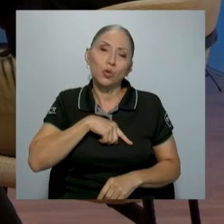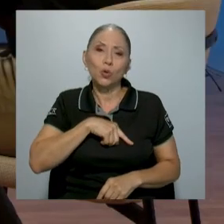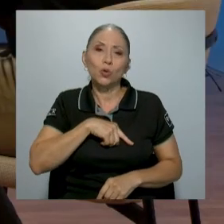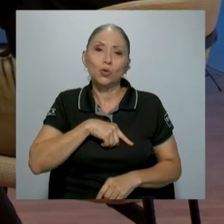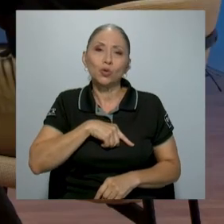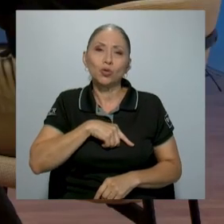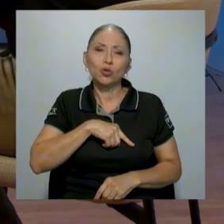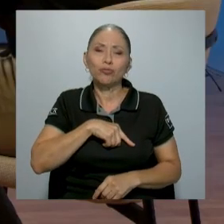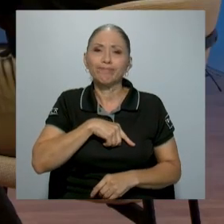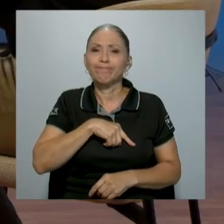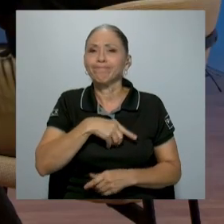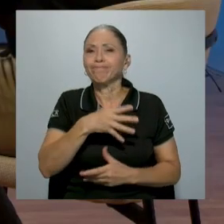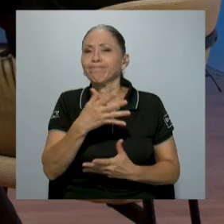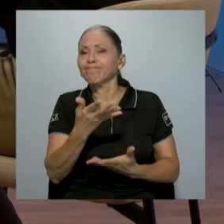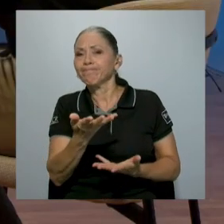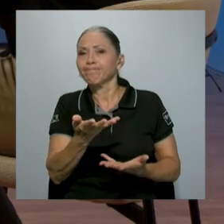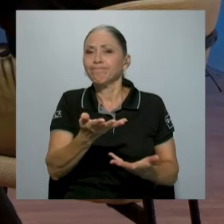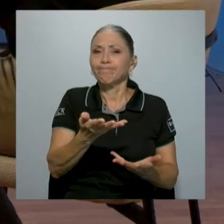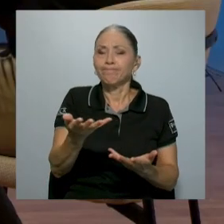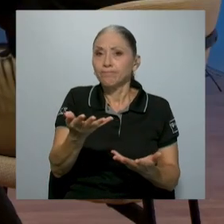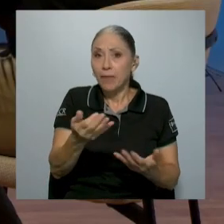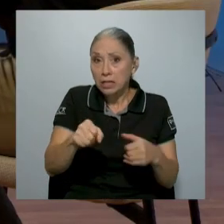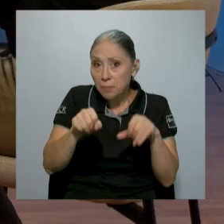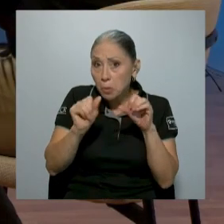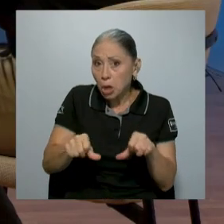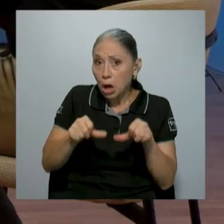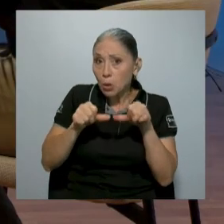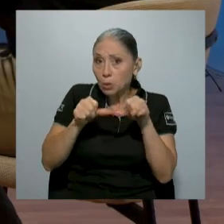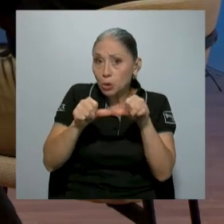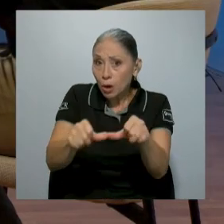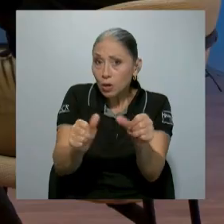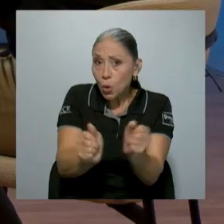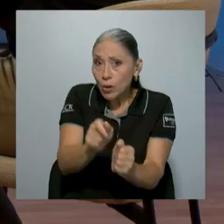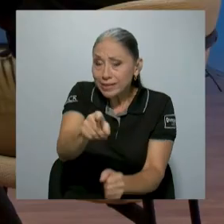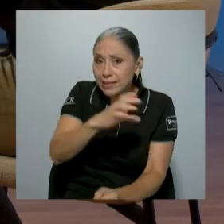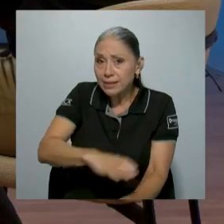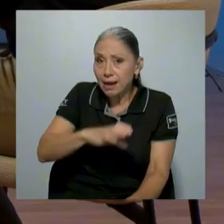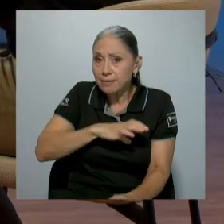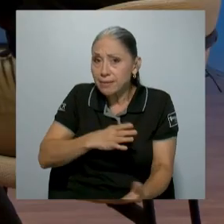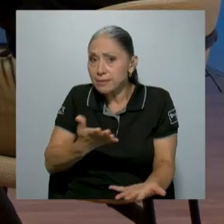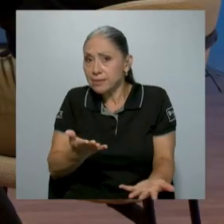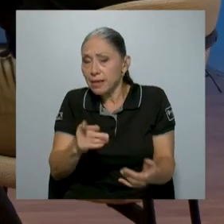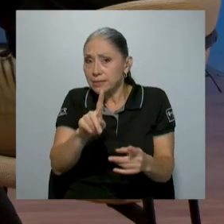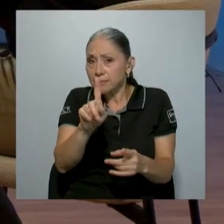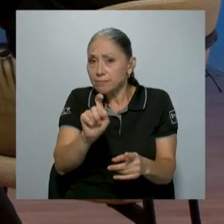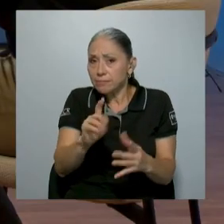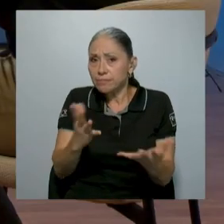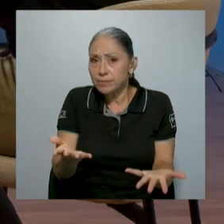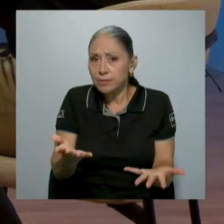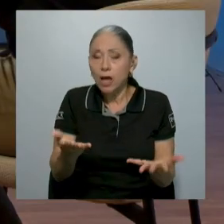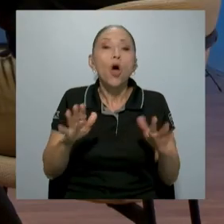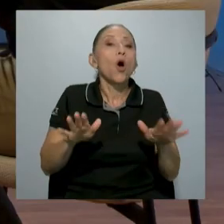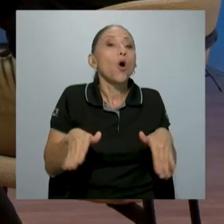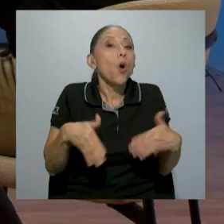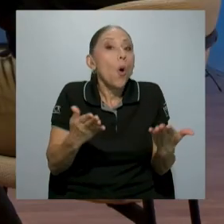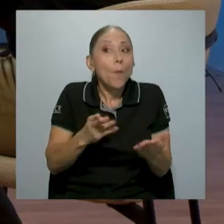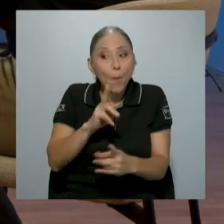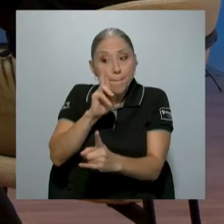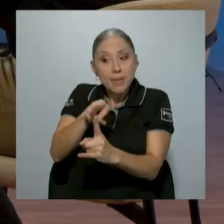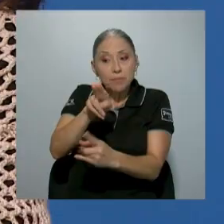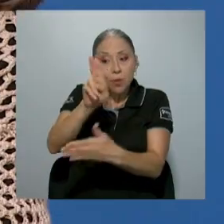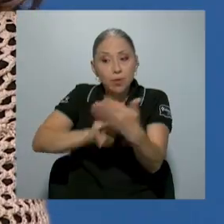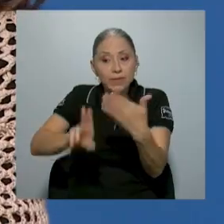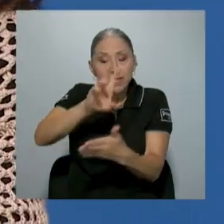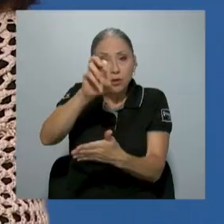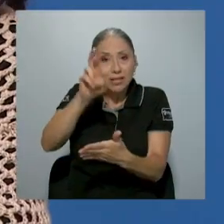al cuestionamiento sobre la sostenibilidad, ¿verdad? Cómo las investigaciones que la misma Universidad de Costa Rica ha llevado a